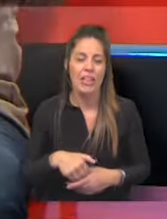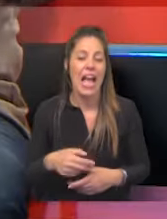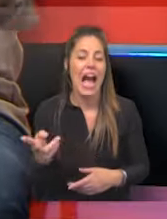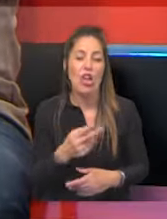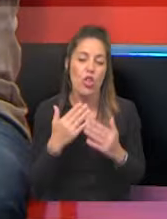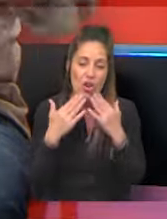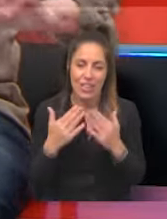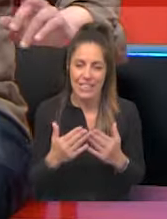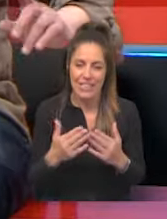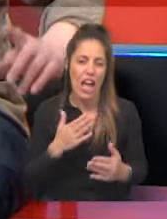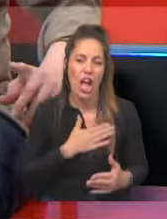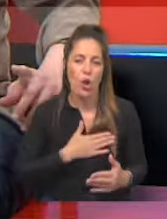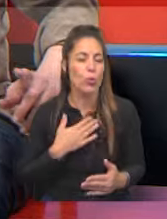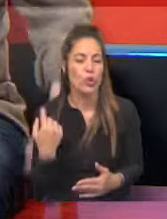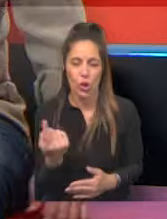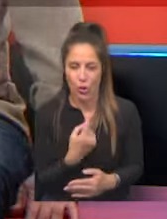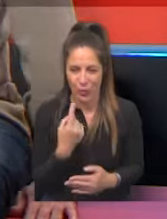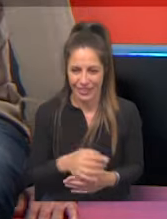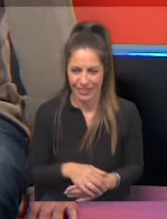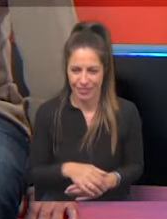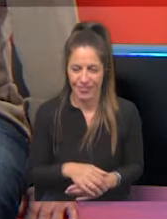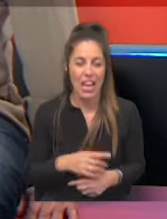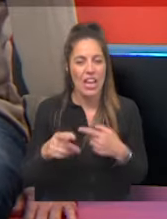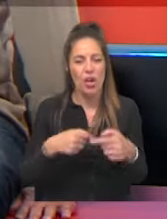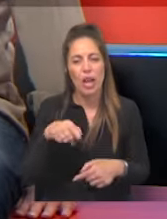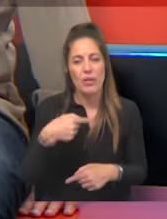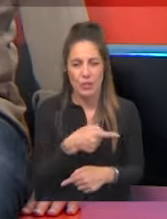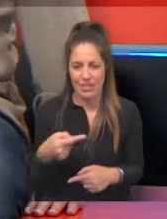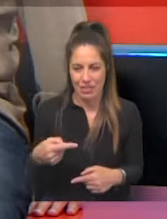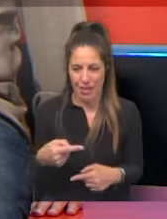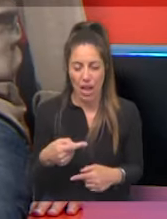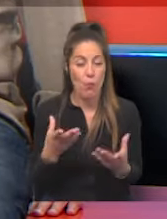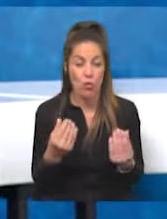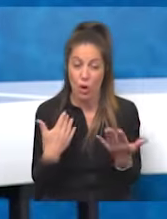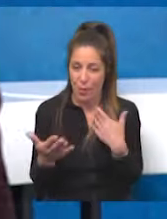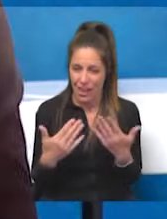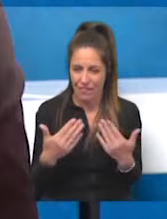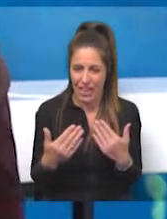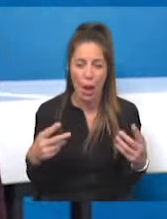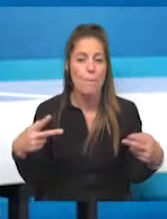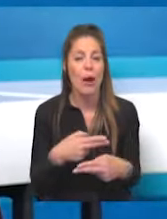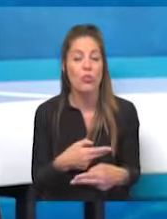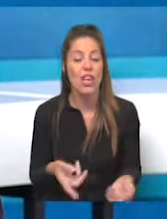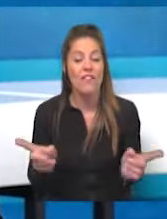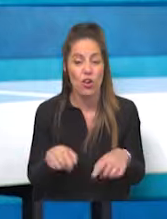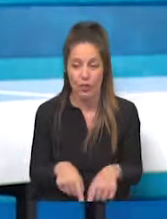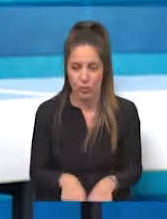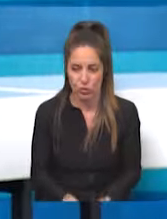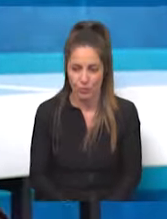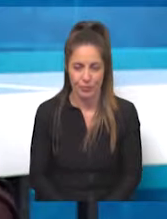Antonio Gracias el gusto ha sido nuestro Bueno muy bien la seguimos la semana que viene hay mucho para hablar eh pausa hay más l aquí en la